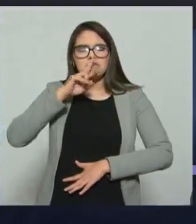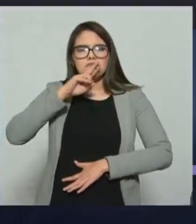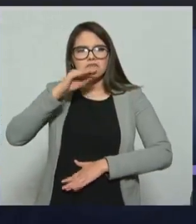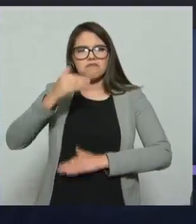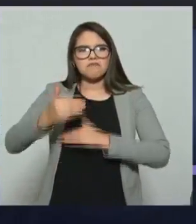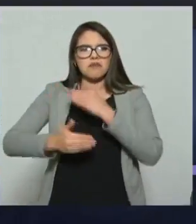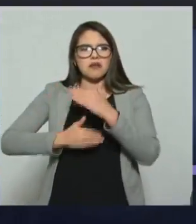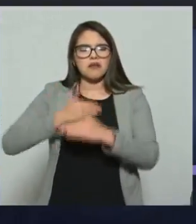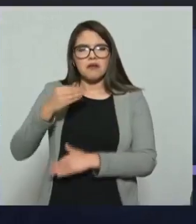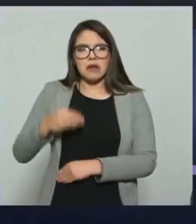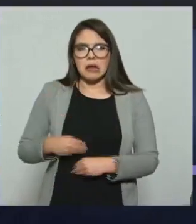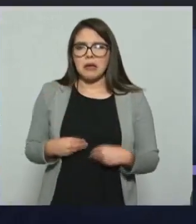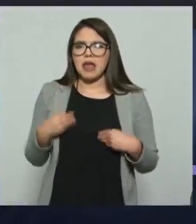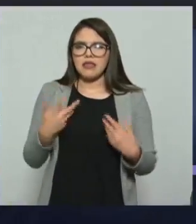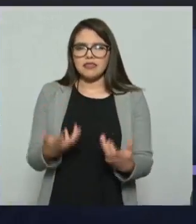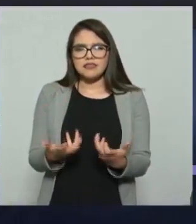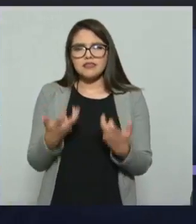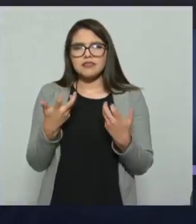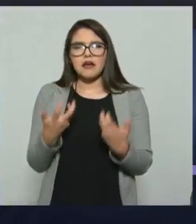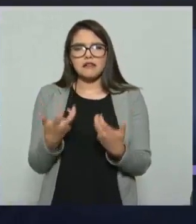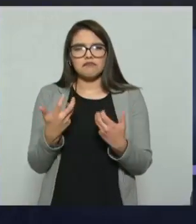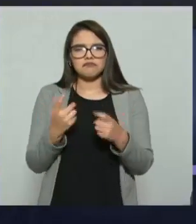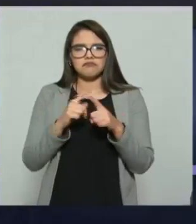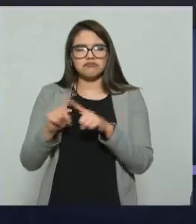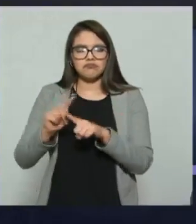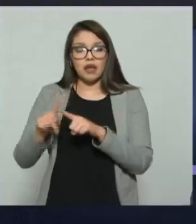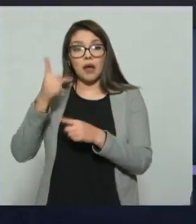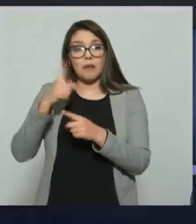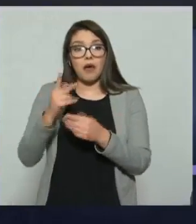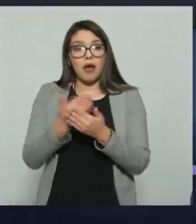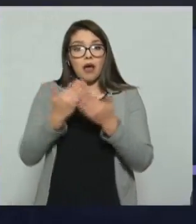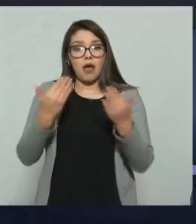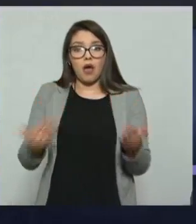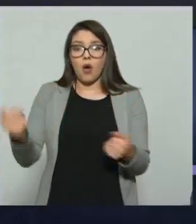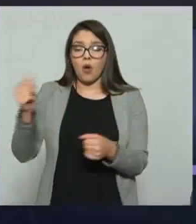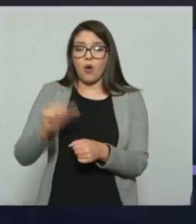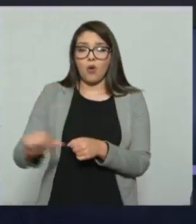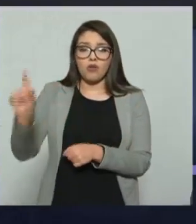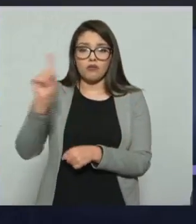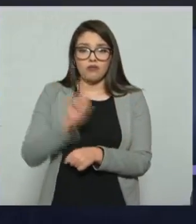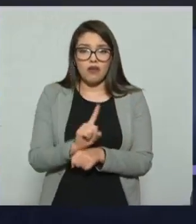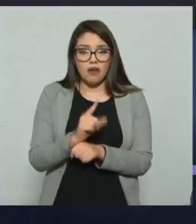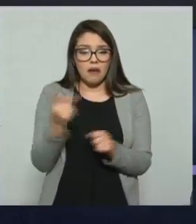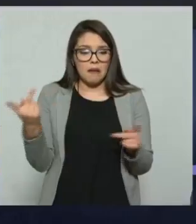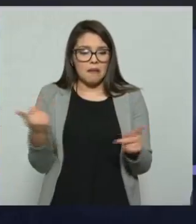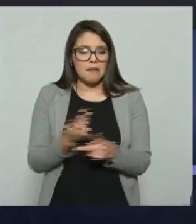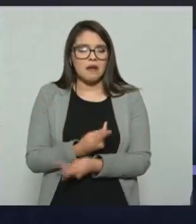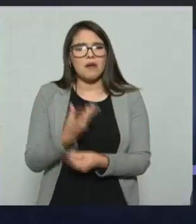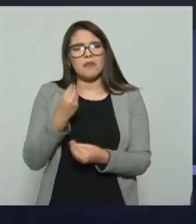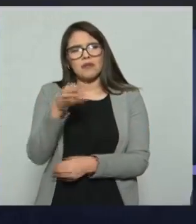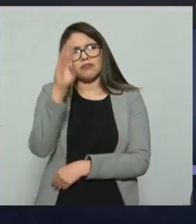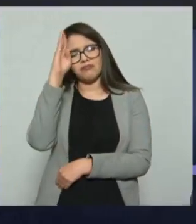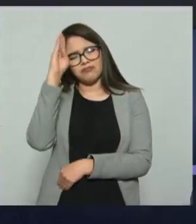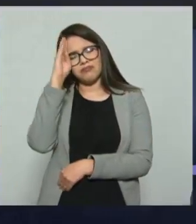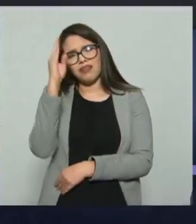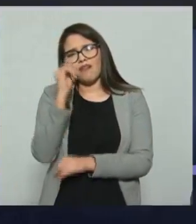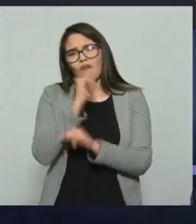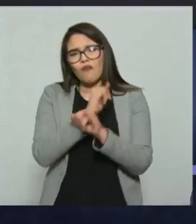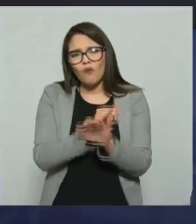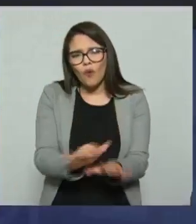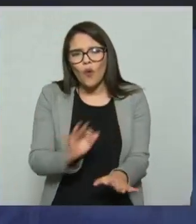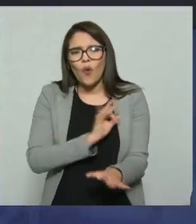los mejores anhelos, pero hoy, ante lo que estamos viviendo, el exceso de información, la cantidad